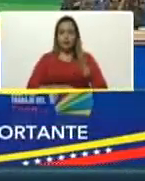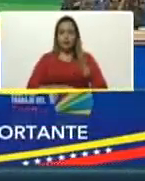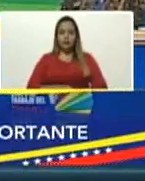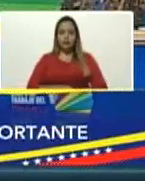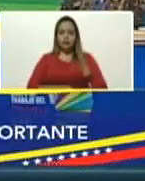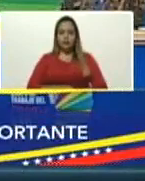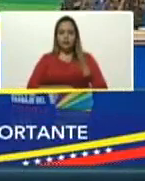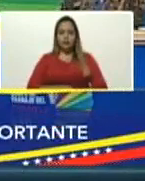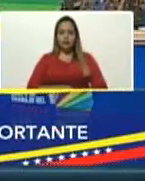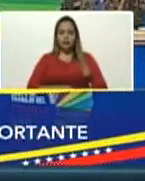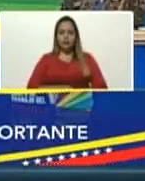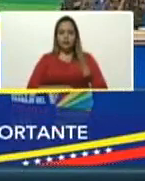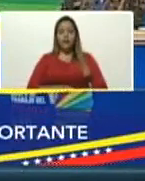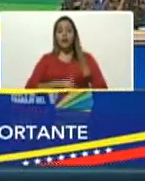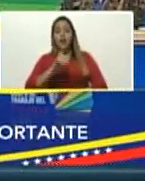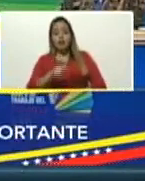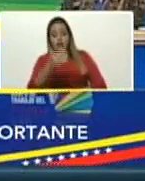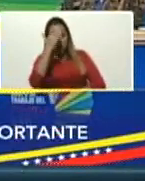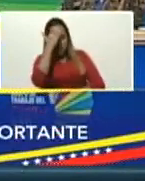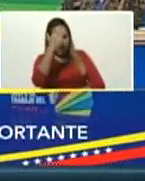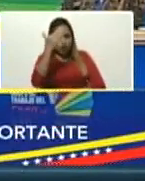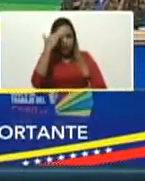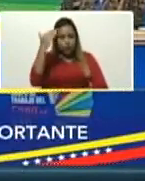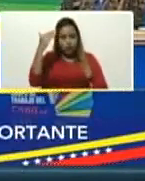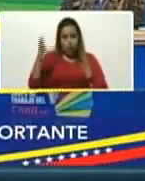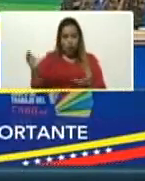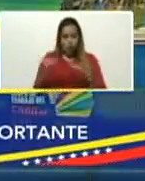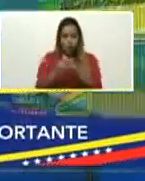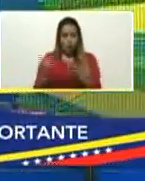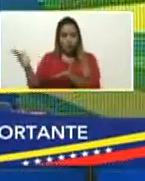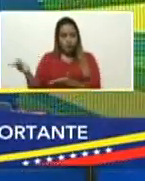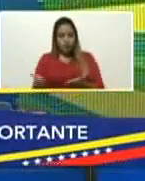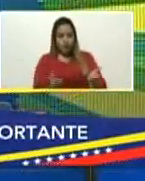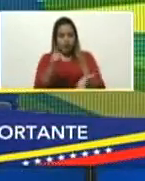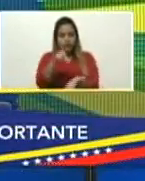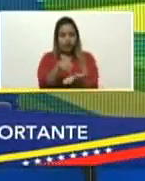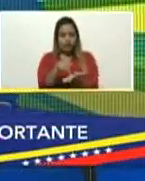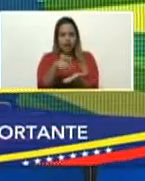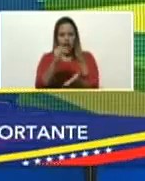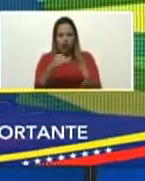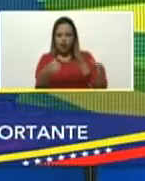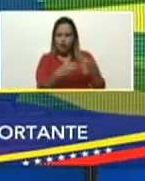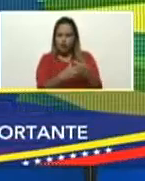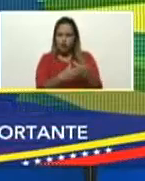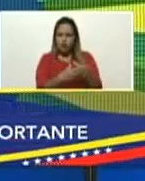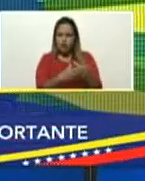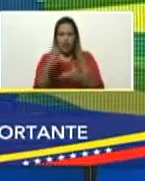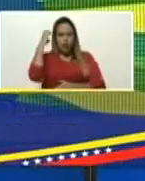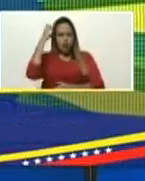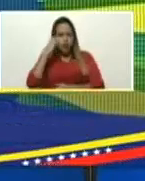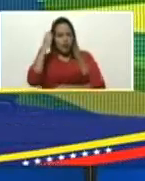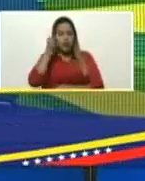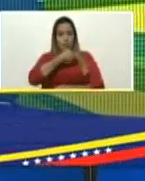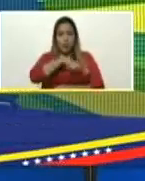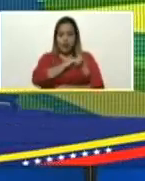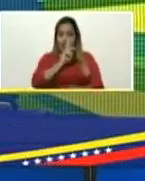Bueno, mis saludos a las delegaciones presentes. Tenemos una delegación que viene de Europa, de España.